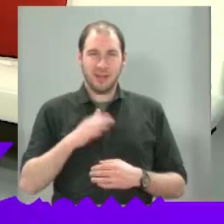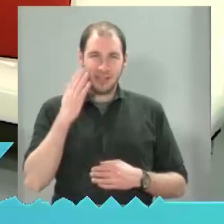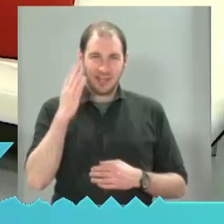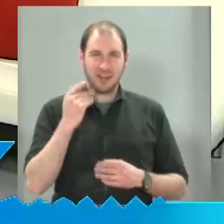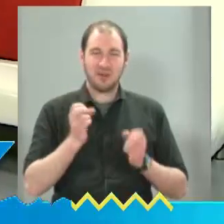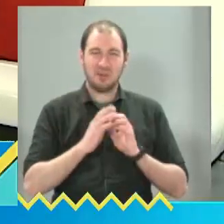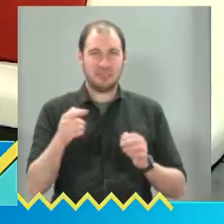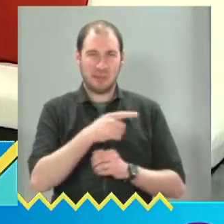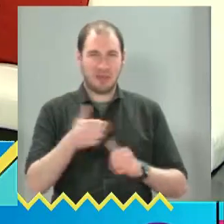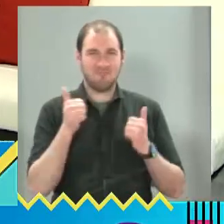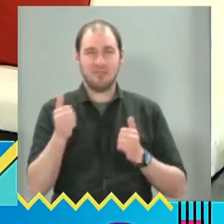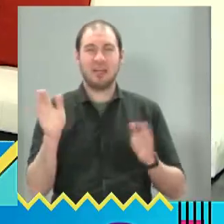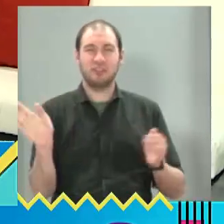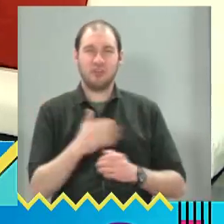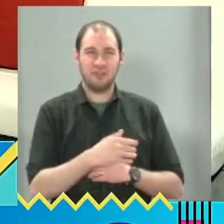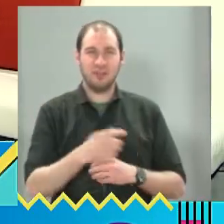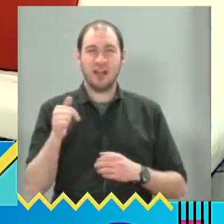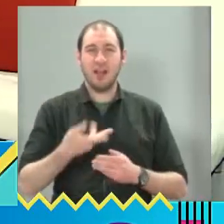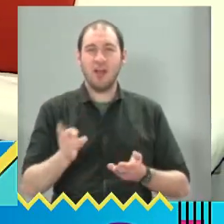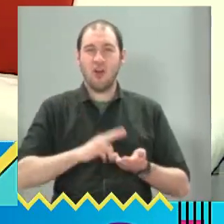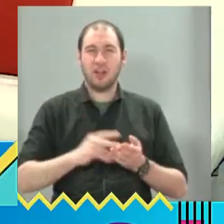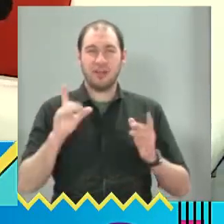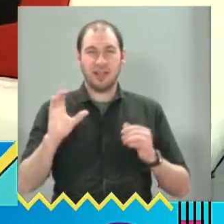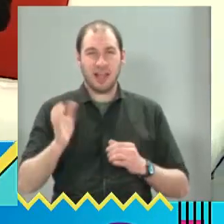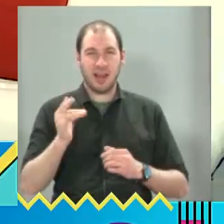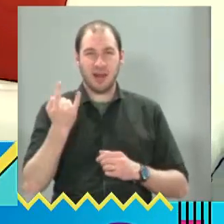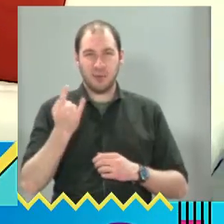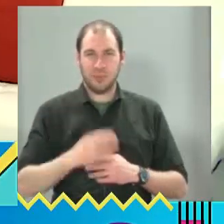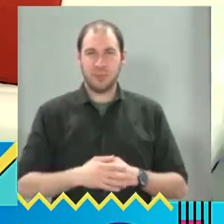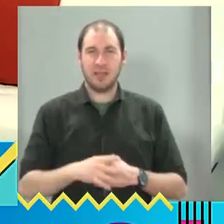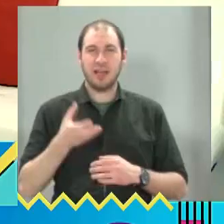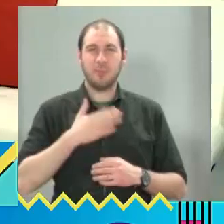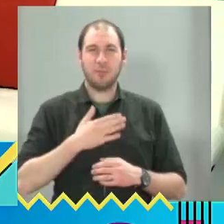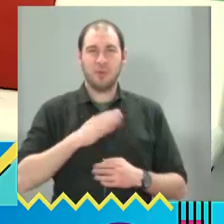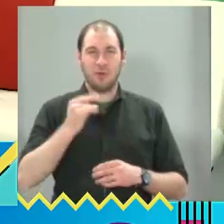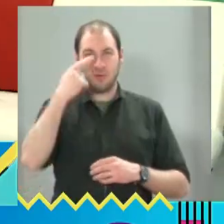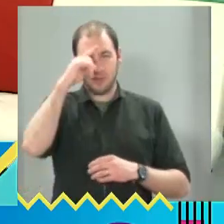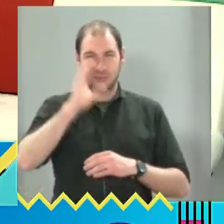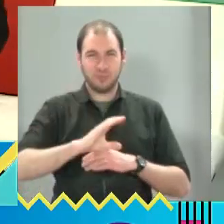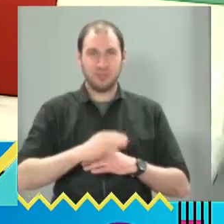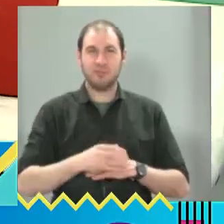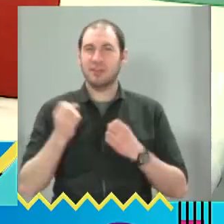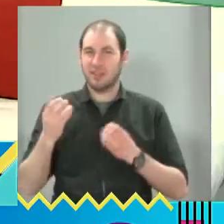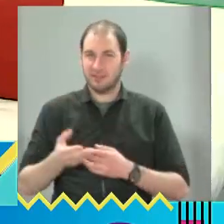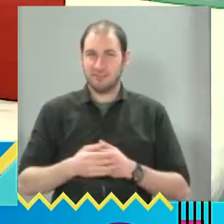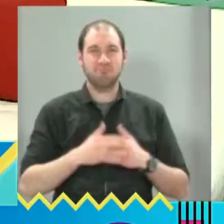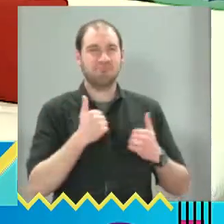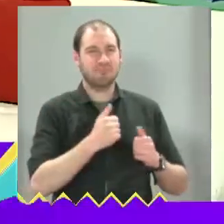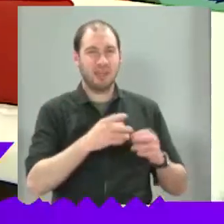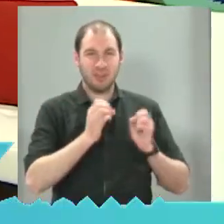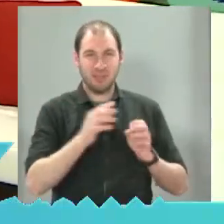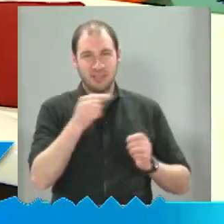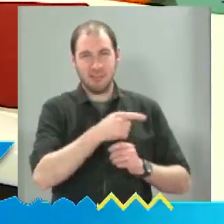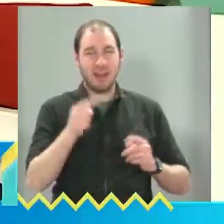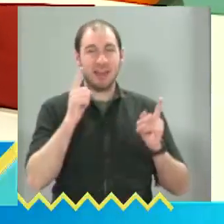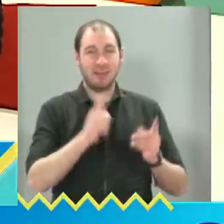tardes, buen comienzo de semana para todos. Estamos nuevamente en la pantalla de Señalú, el canal de la Universidad Nacional de Cuyo. ¿Cómo estás, Caro? Muy bien, arrancamos la